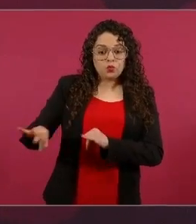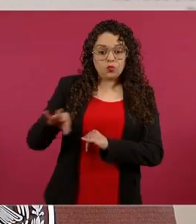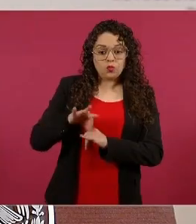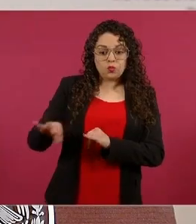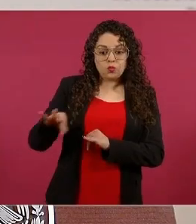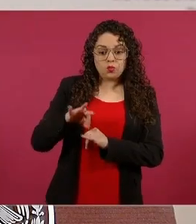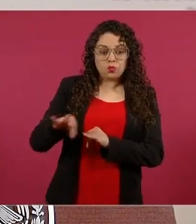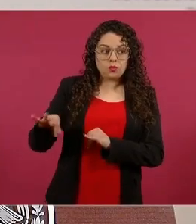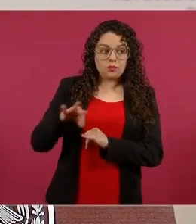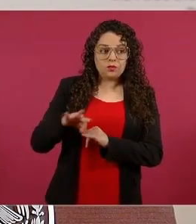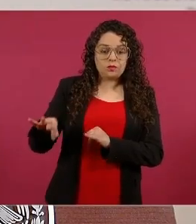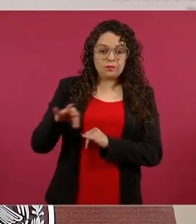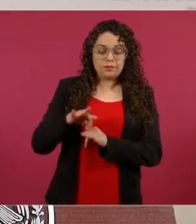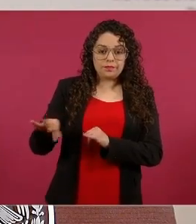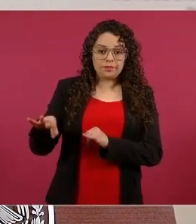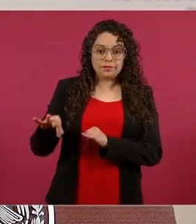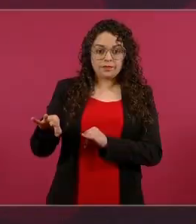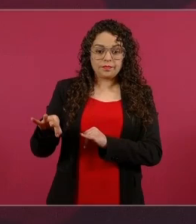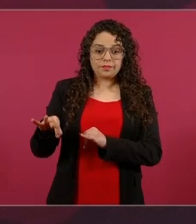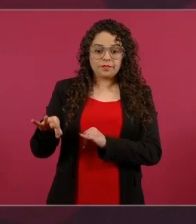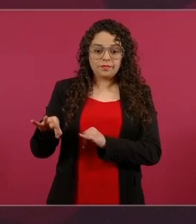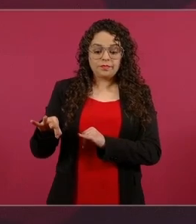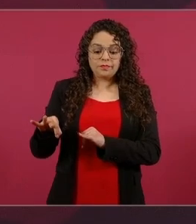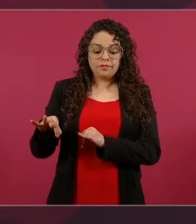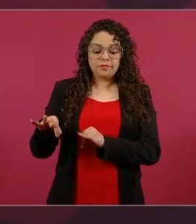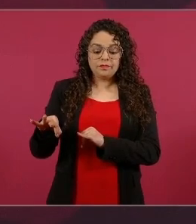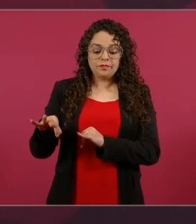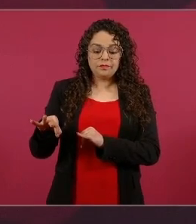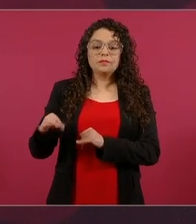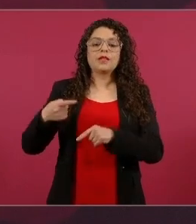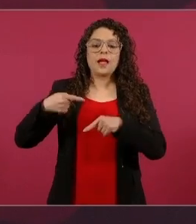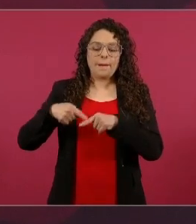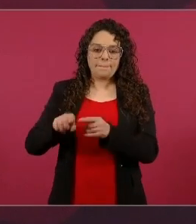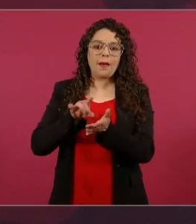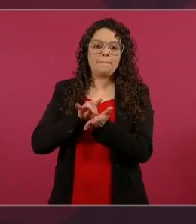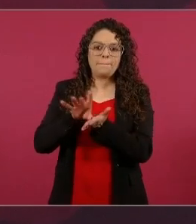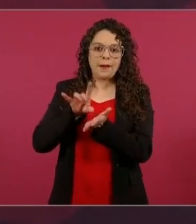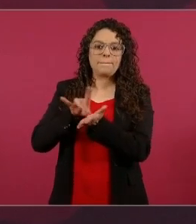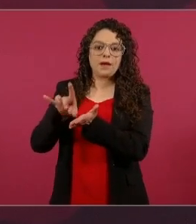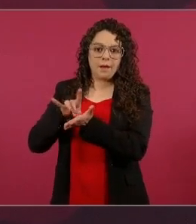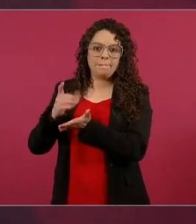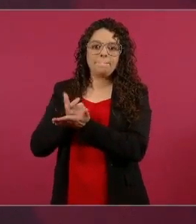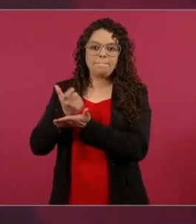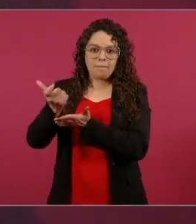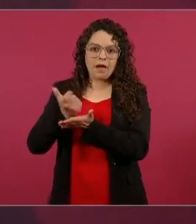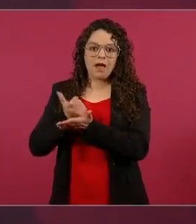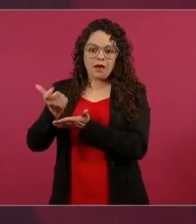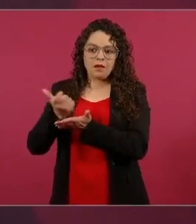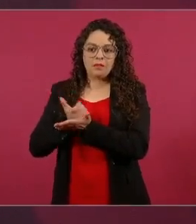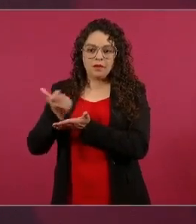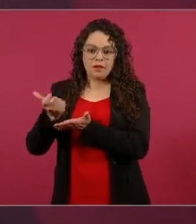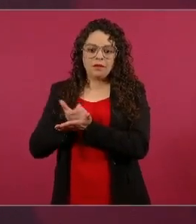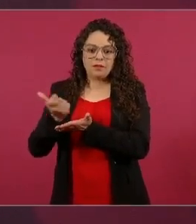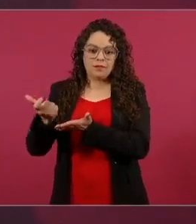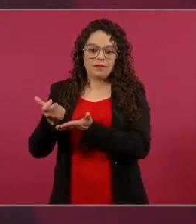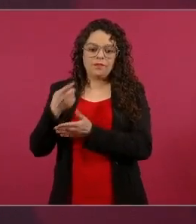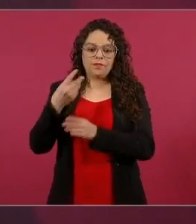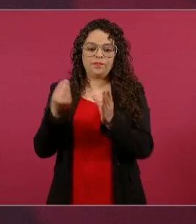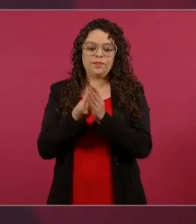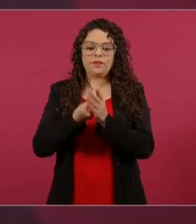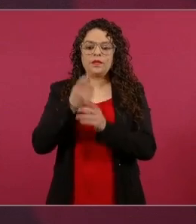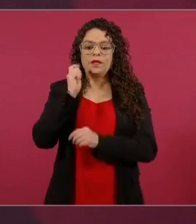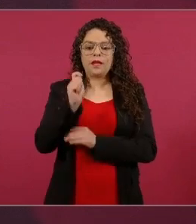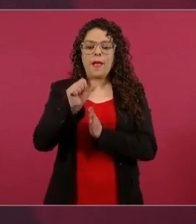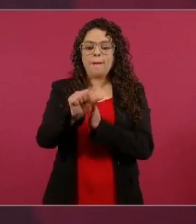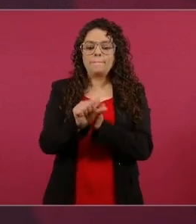algunas semanas aquí en la conferencia se van a realizar las dispersiones eh correspondientes al mes de